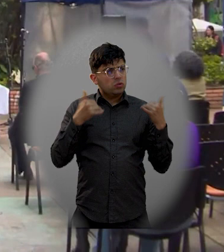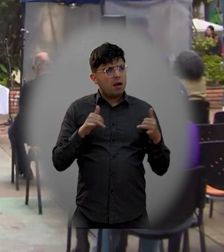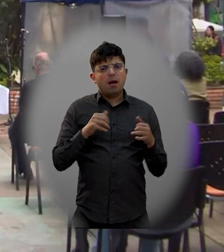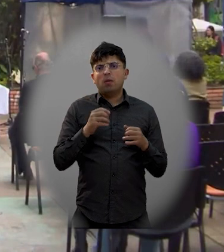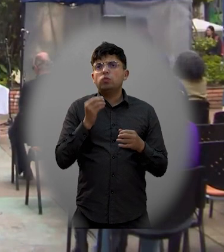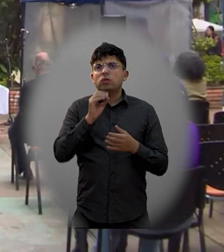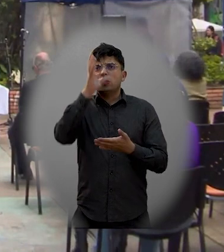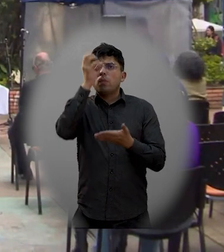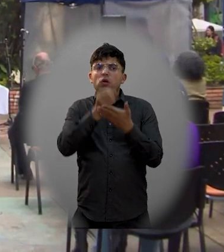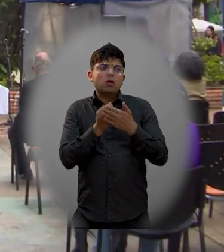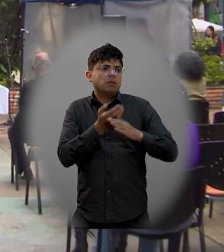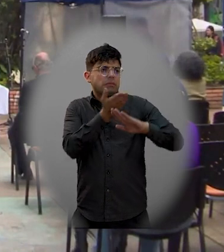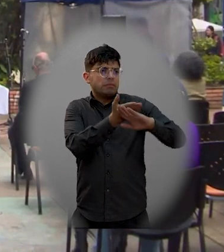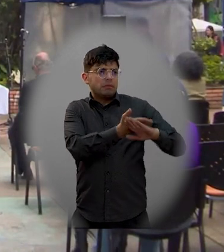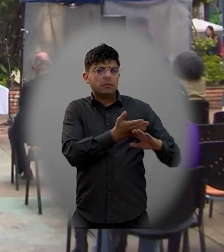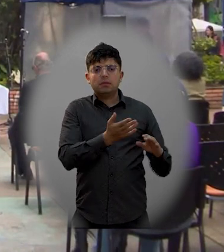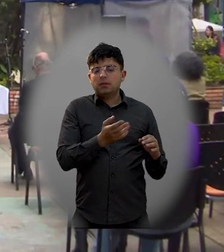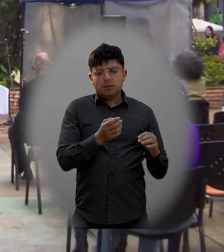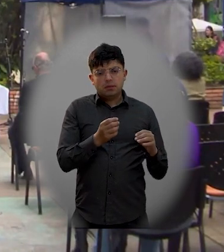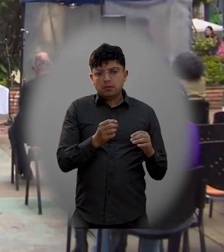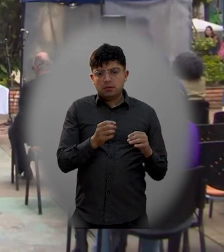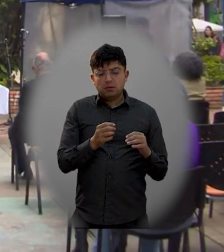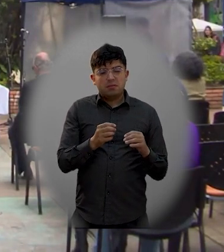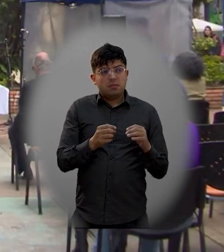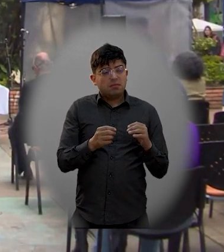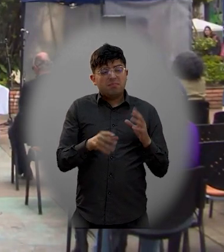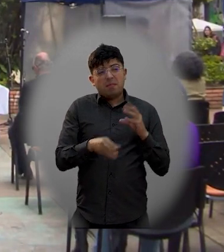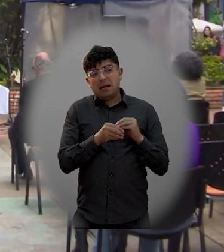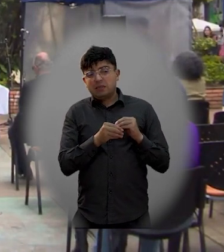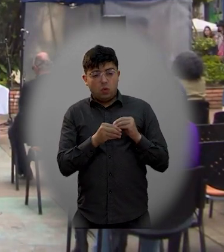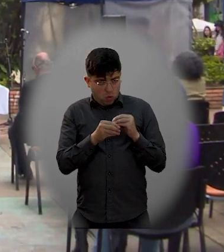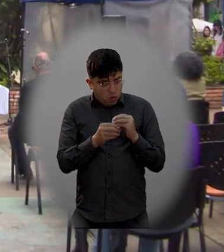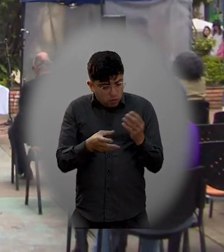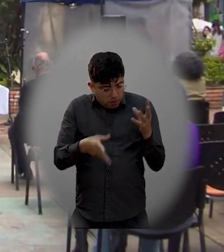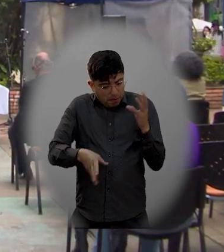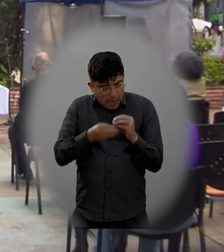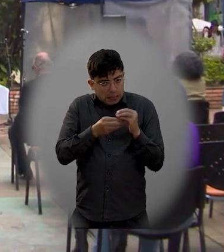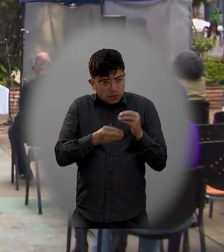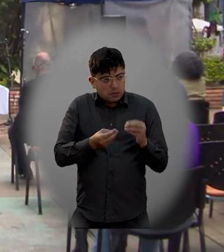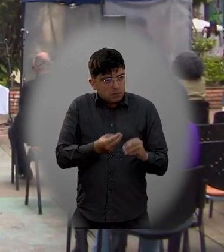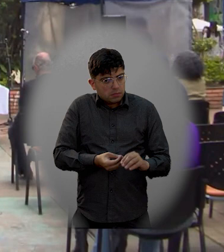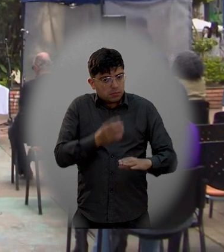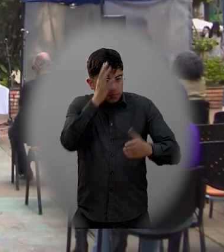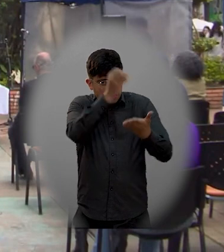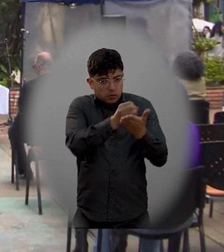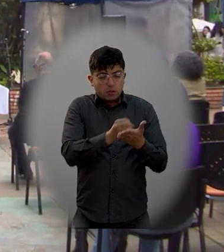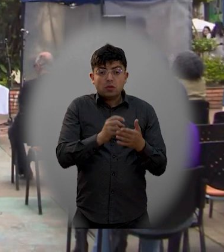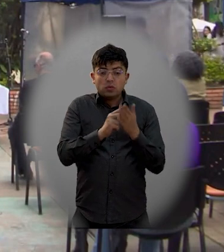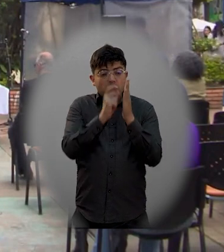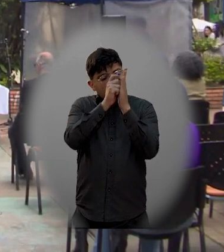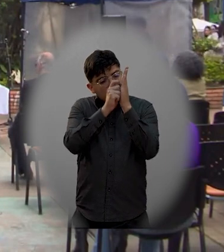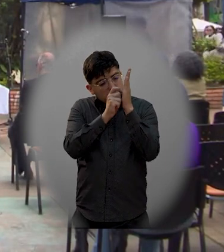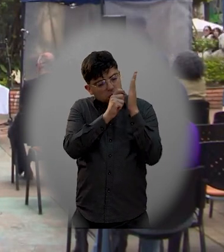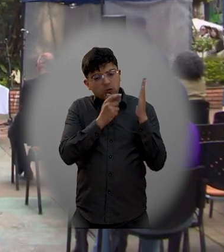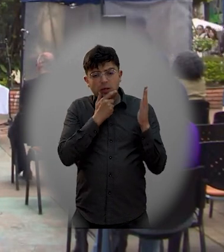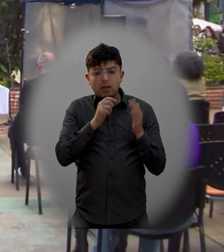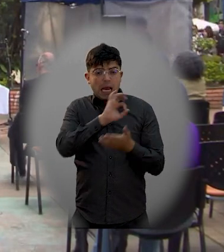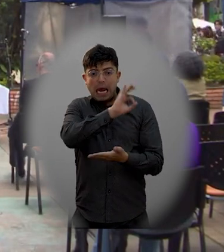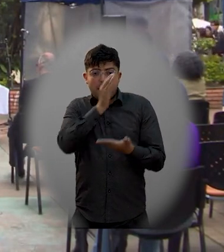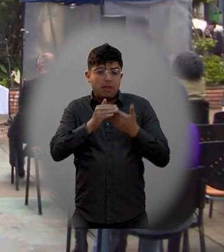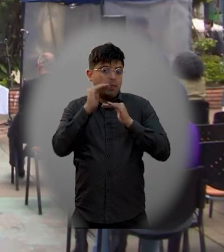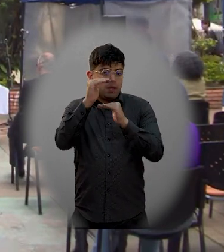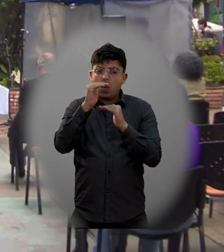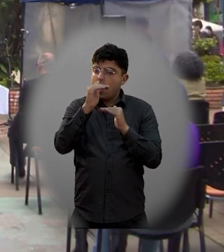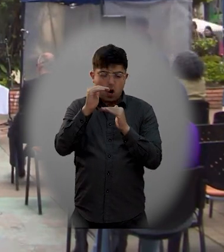muchos aportes. No, por cada punto, con detenimiento, no se limite, sino por favor